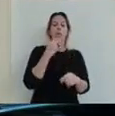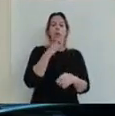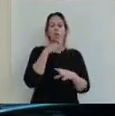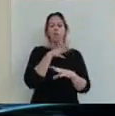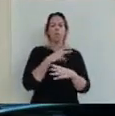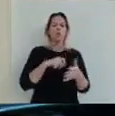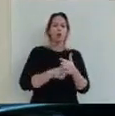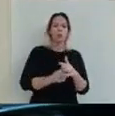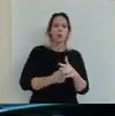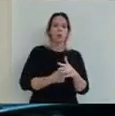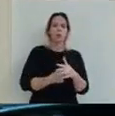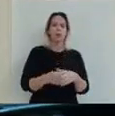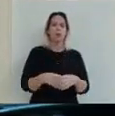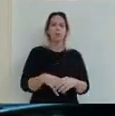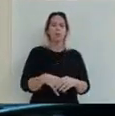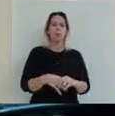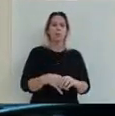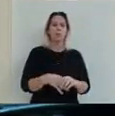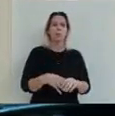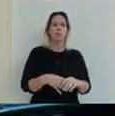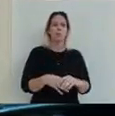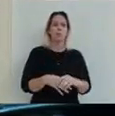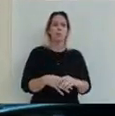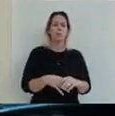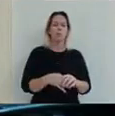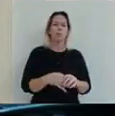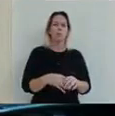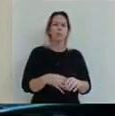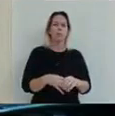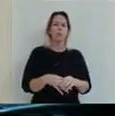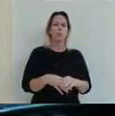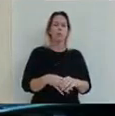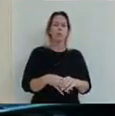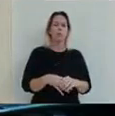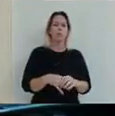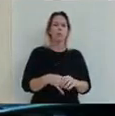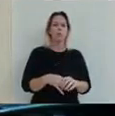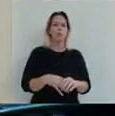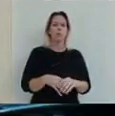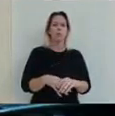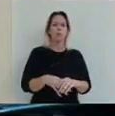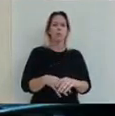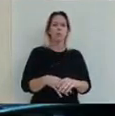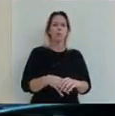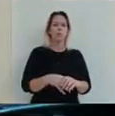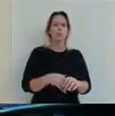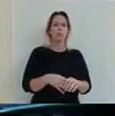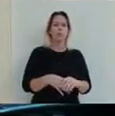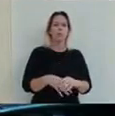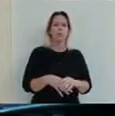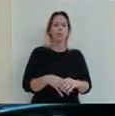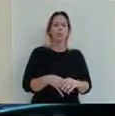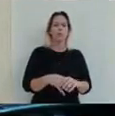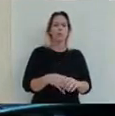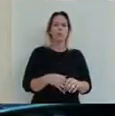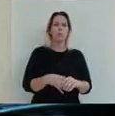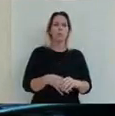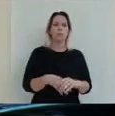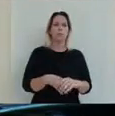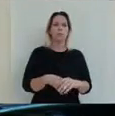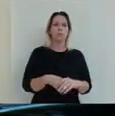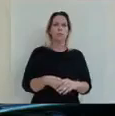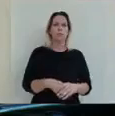de hacer una tercera se debe retirar la otra moción, que es lo que hice en este caso. Pedí que se levante